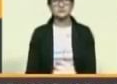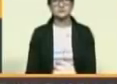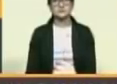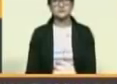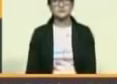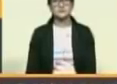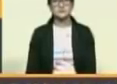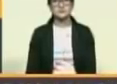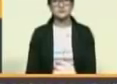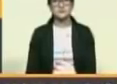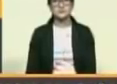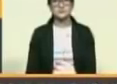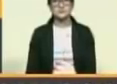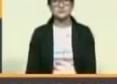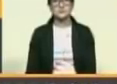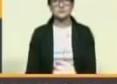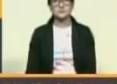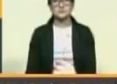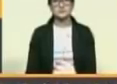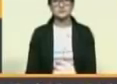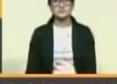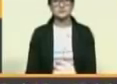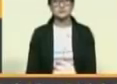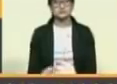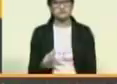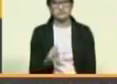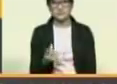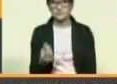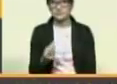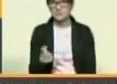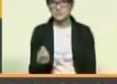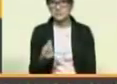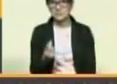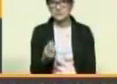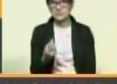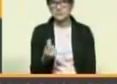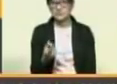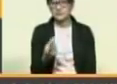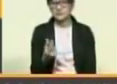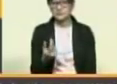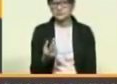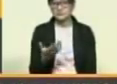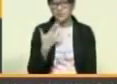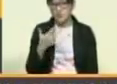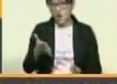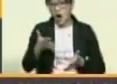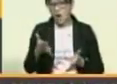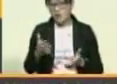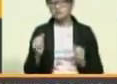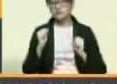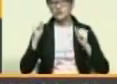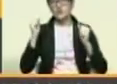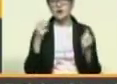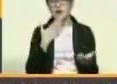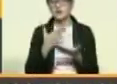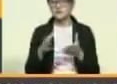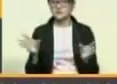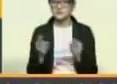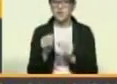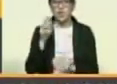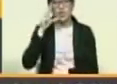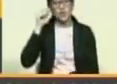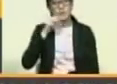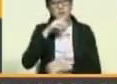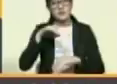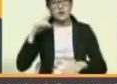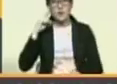¿cómo es que dice el dicho? Cayendo y corriendo, gobernando y triunfando. Muchas gracias, que Dios bendiga al estado Bolívar,